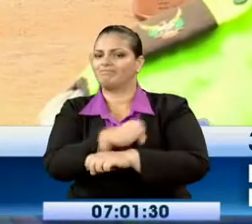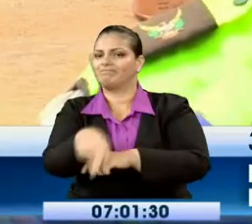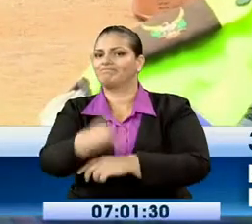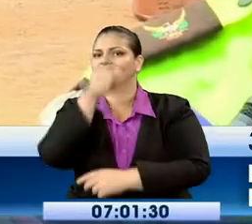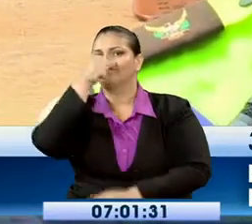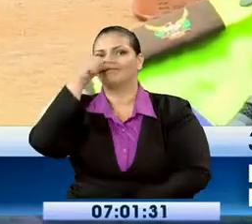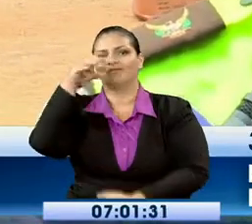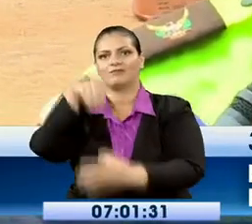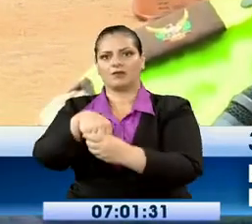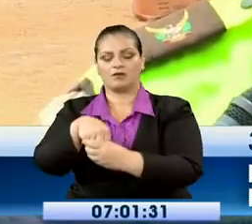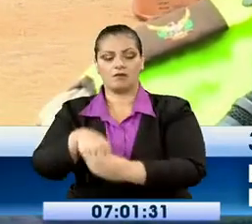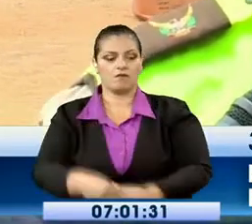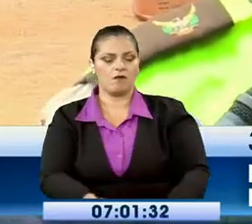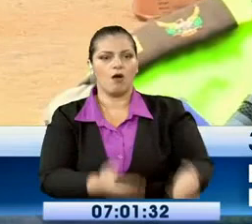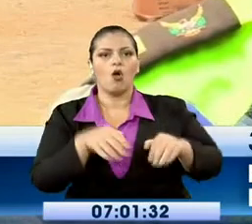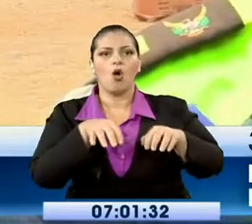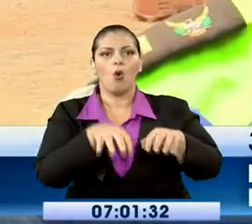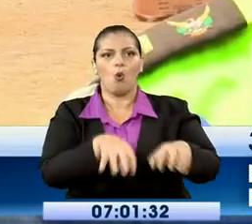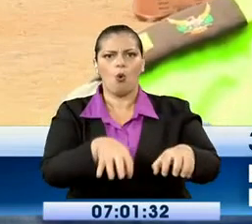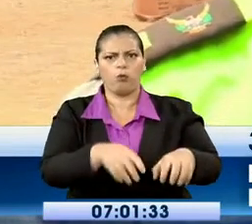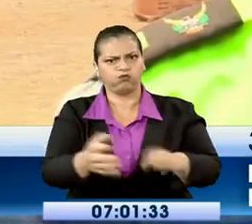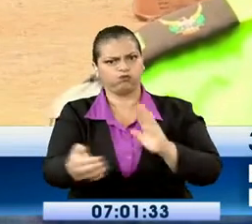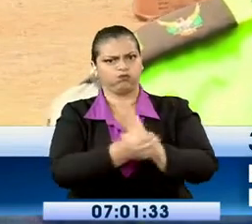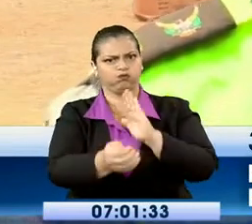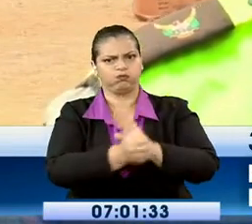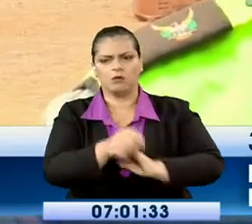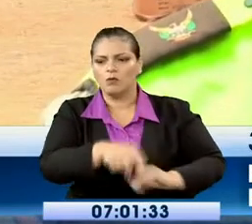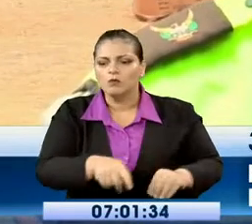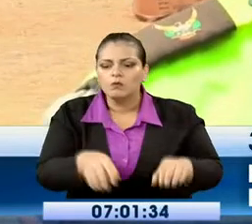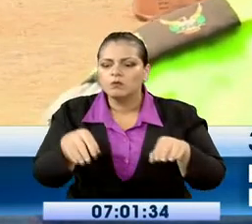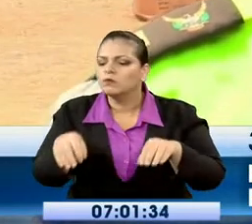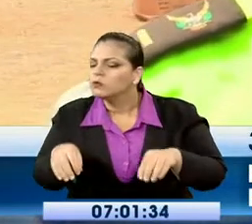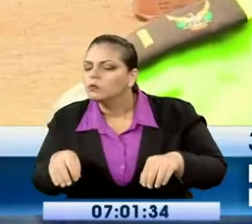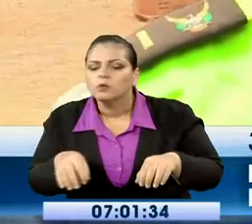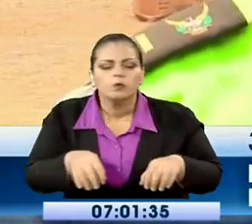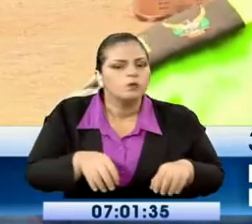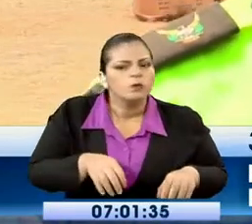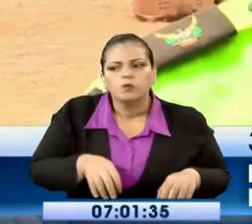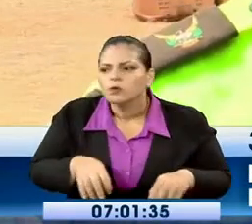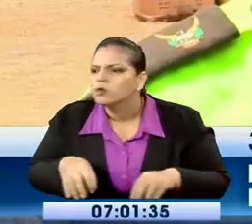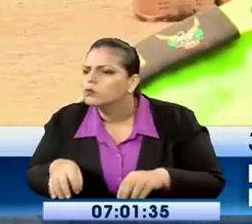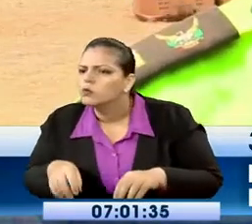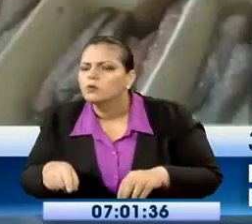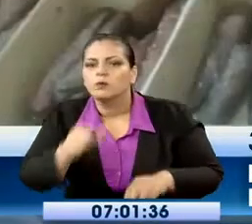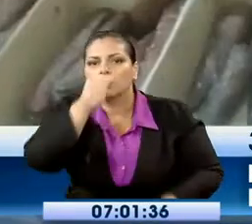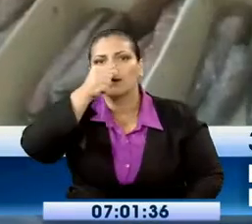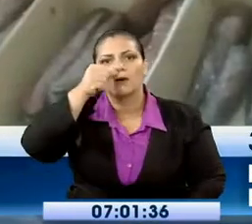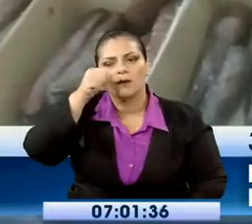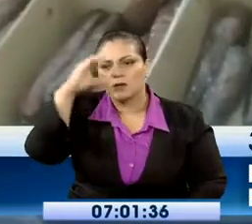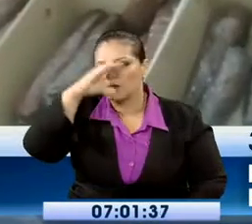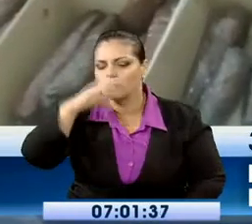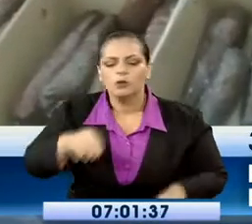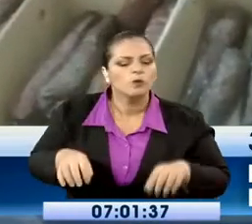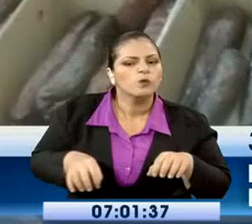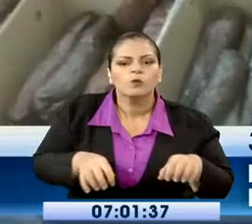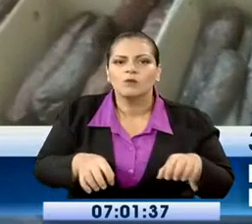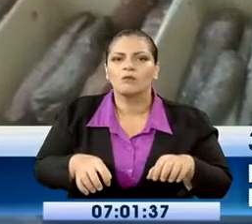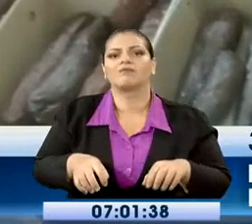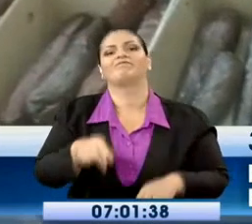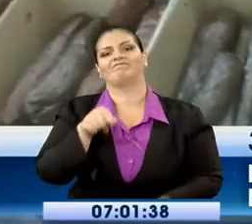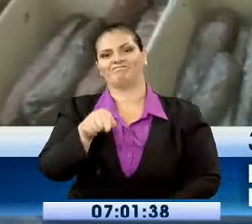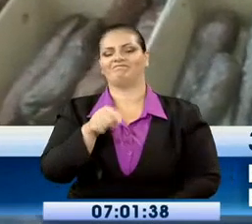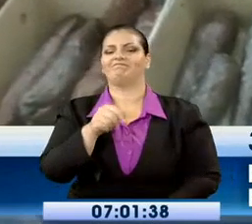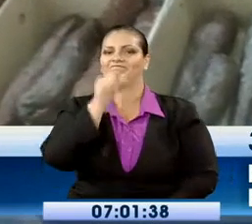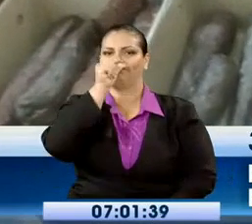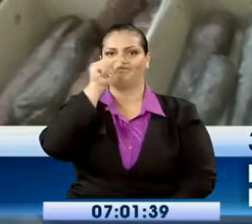nuestros canes actúan para verificar qué es lo que puede tener esa carga sospechosa, ¿no? Según la autoridad, en lo que va del